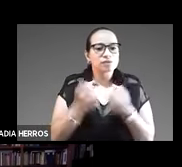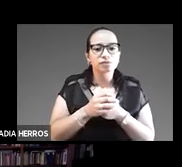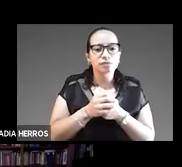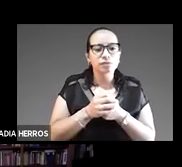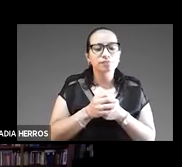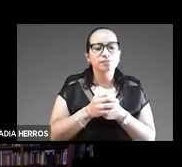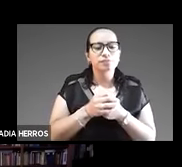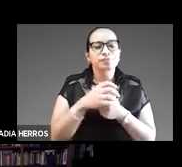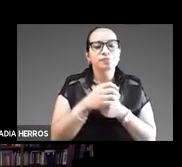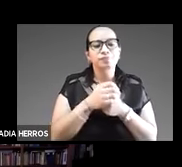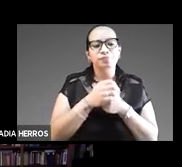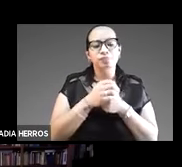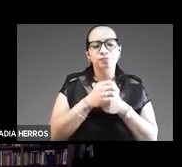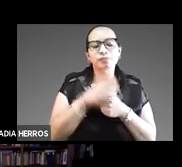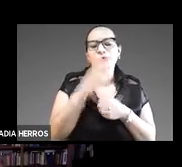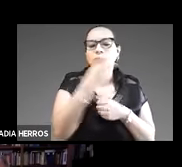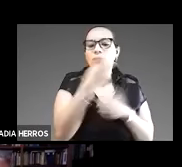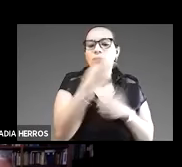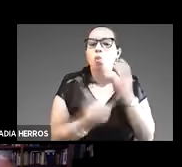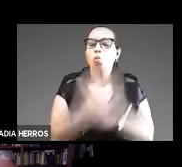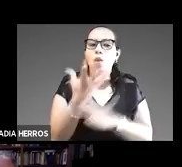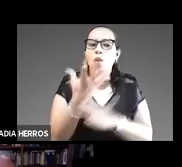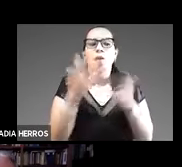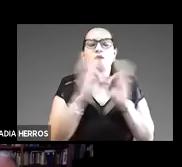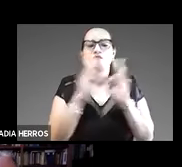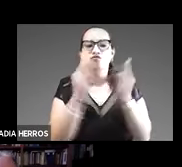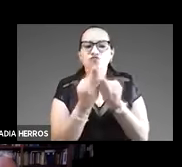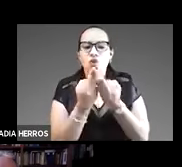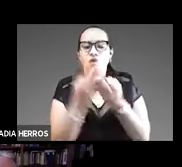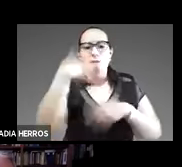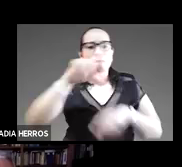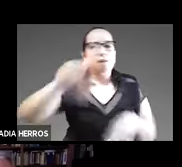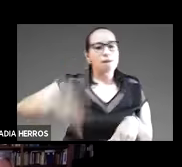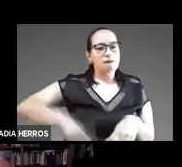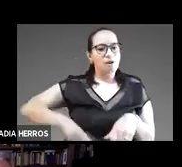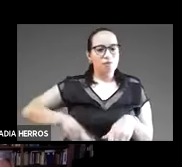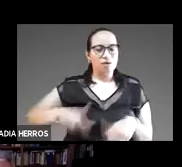este nuevo paradigma para gobernar.